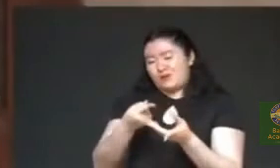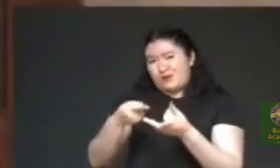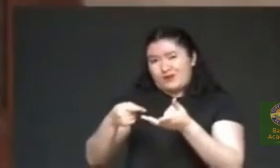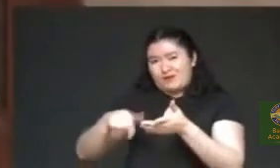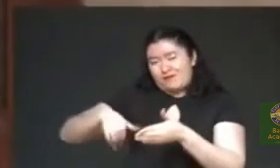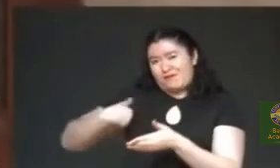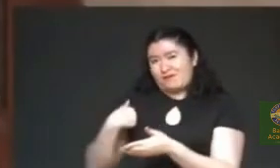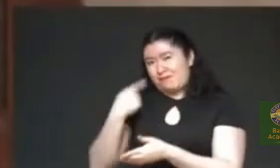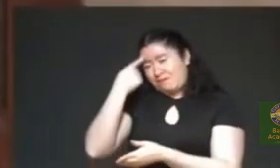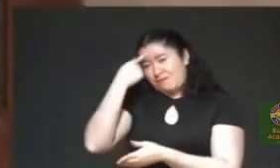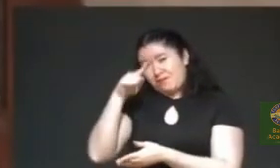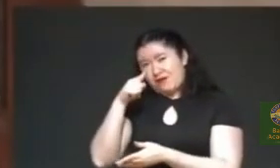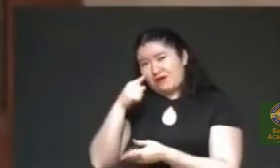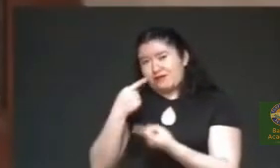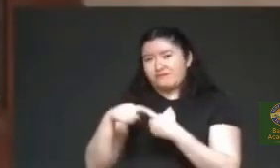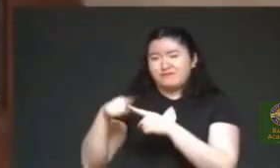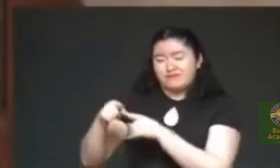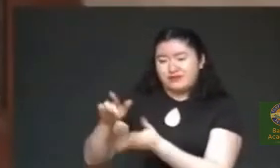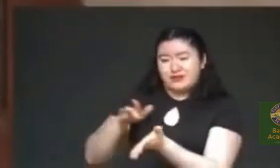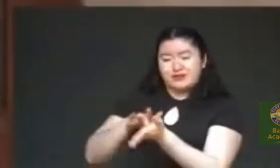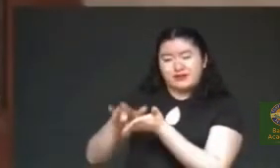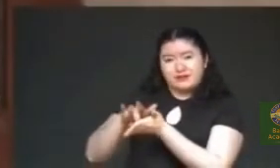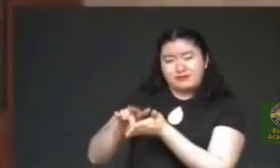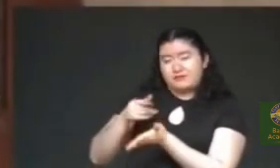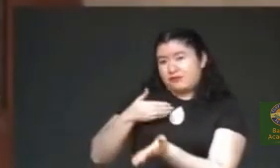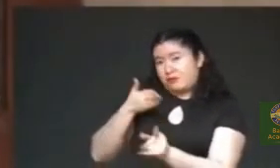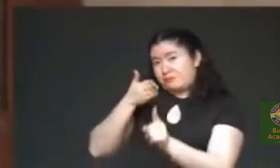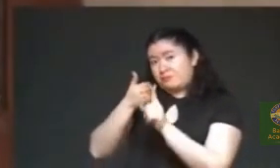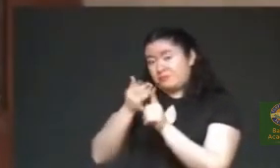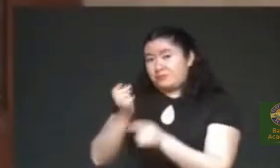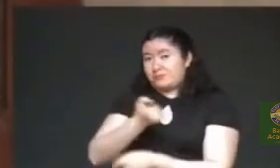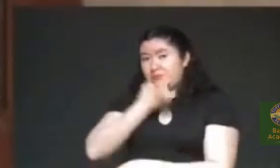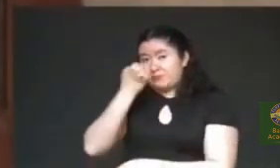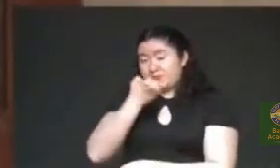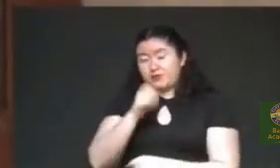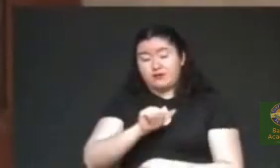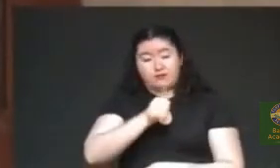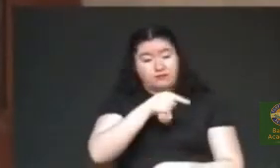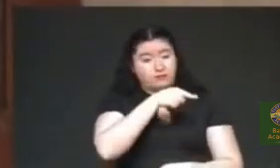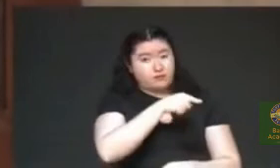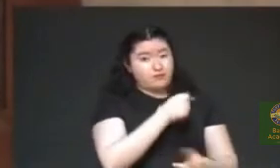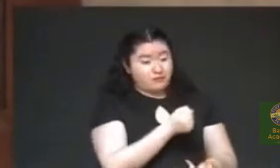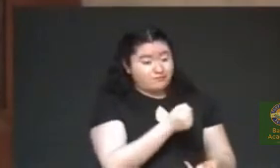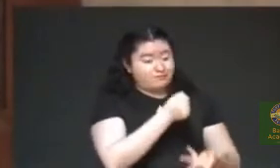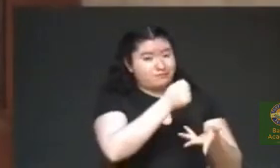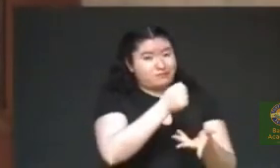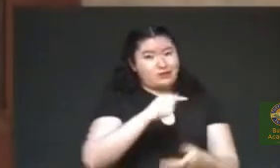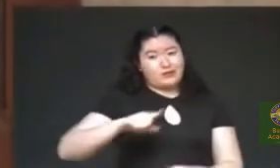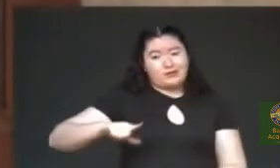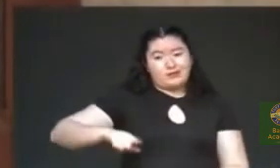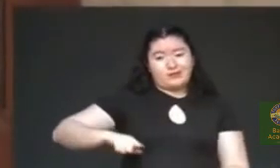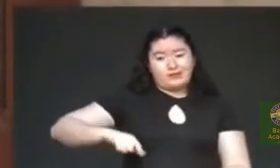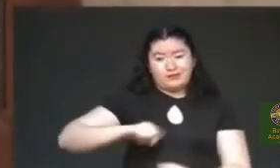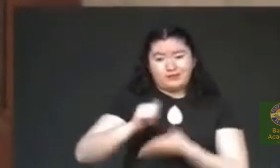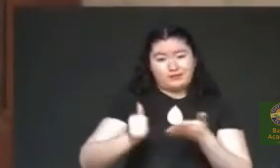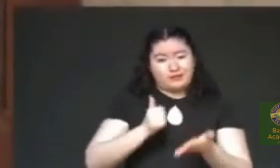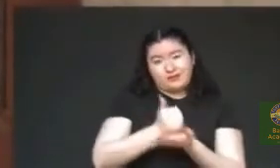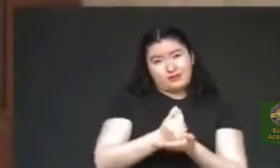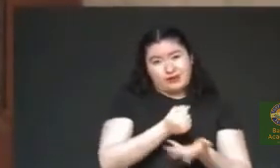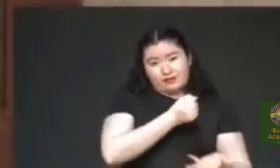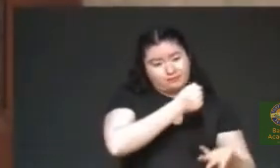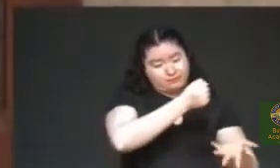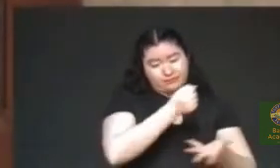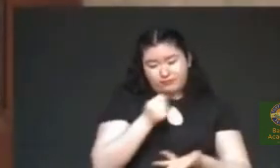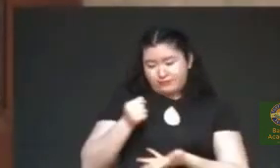que existe en particular para las escuelas, y otra parte son recursos fiscales del gobierno de la ciudad, o